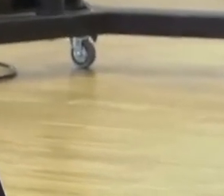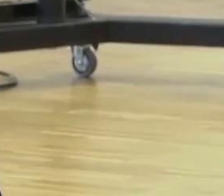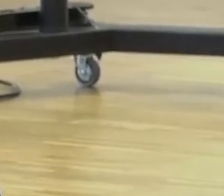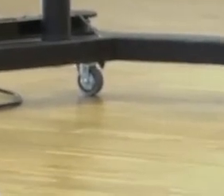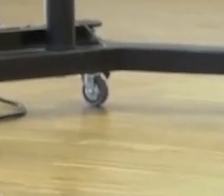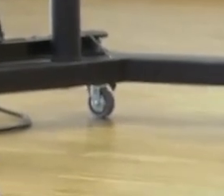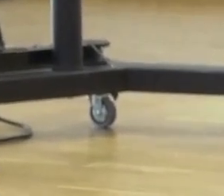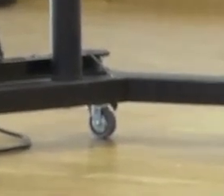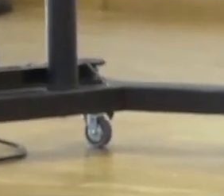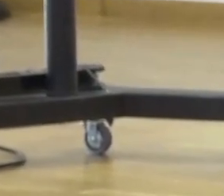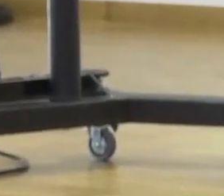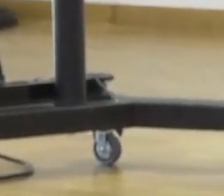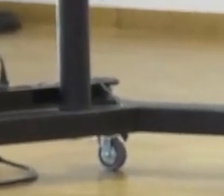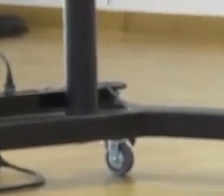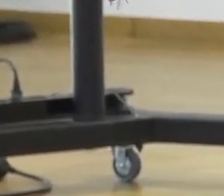y